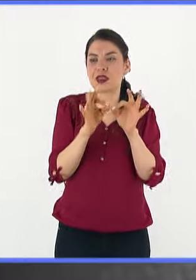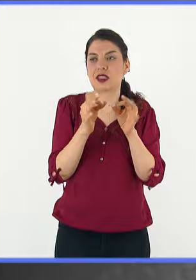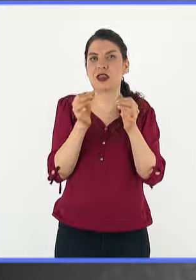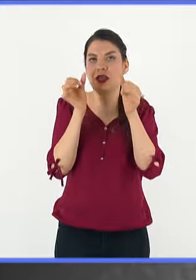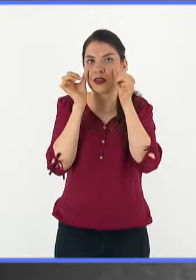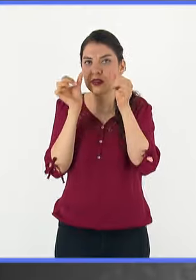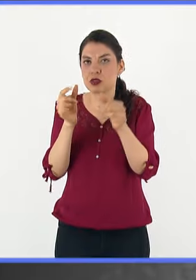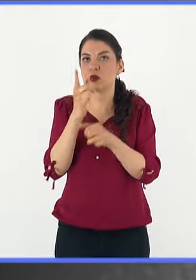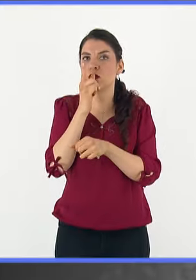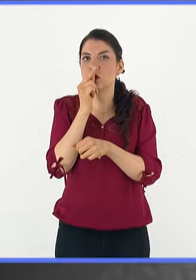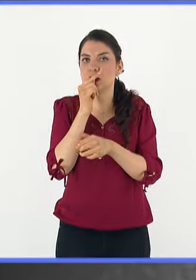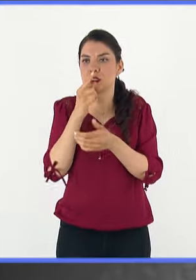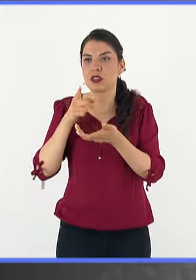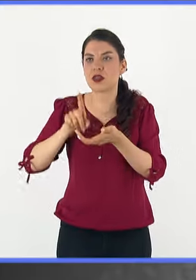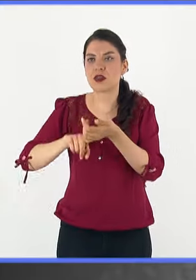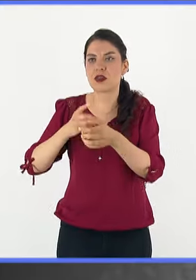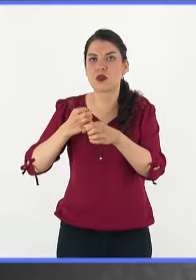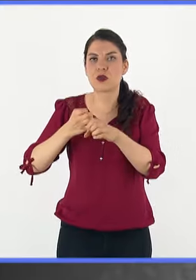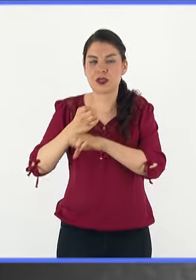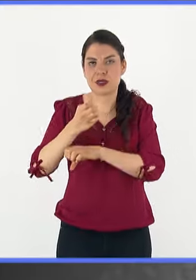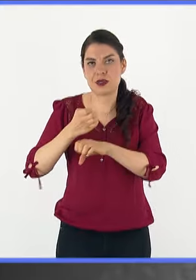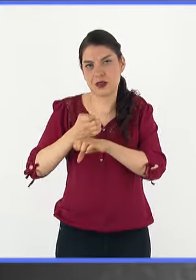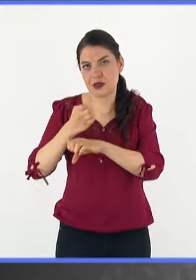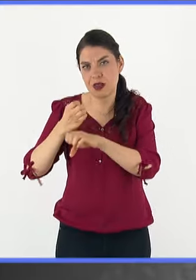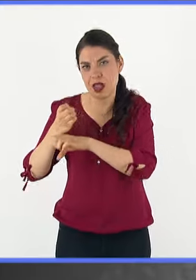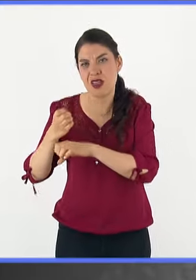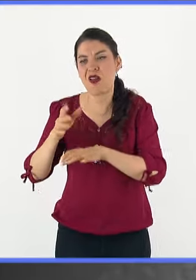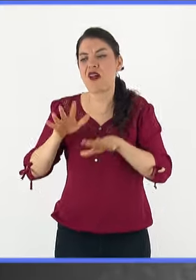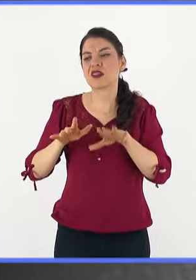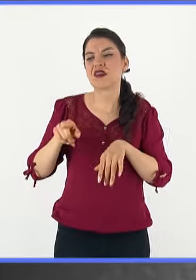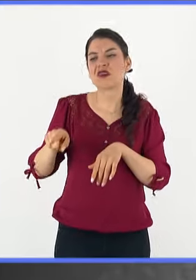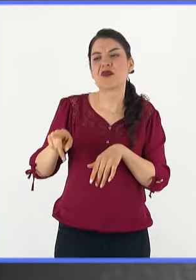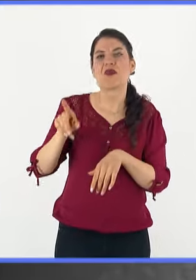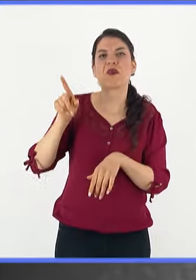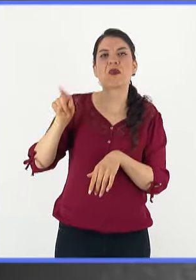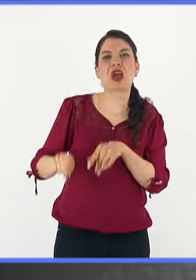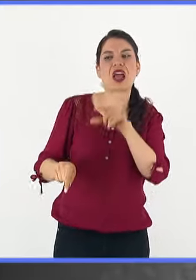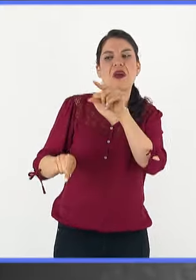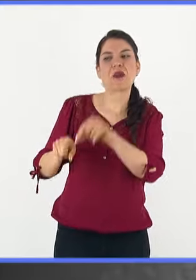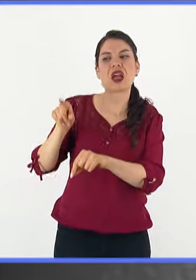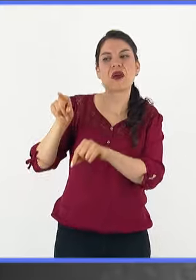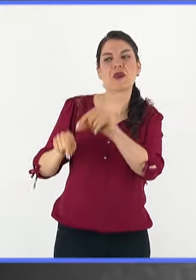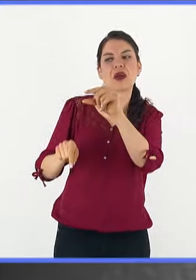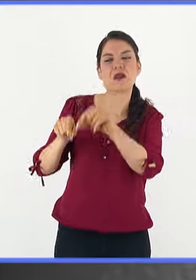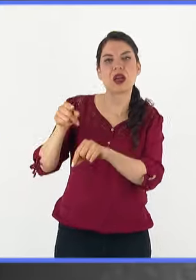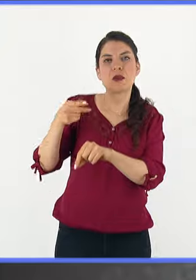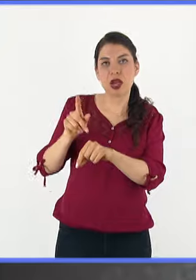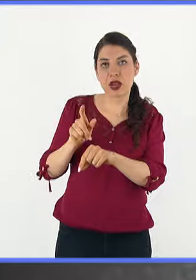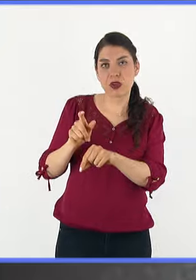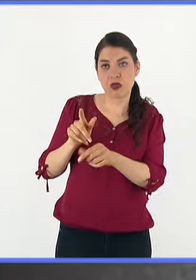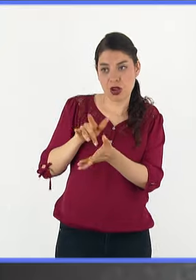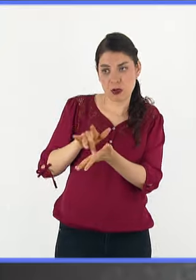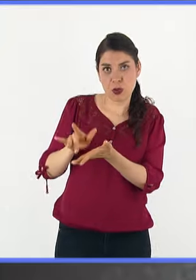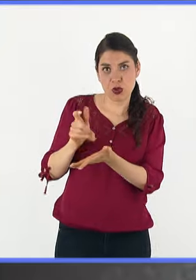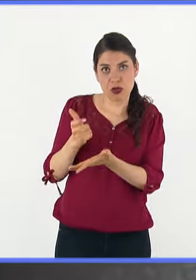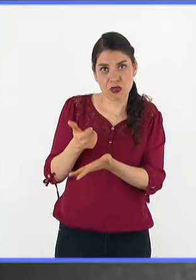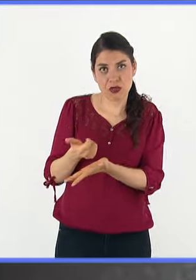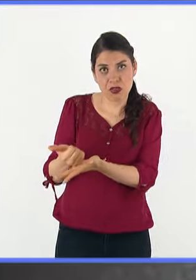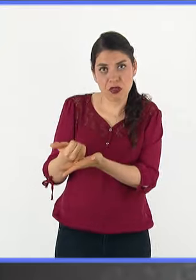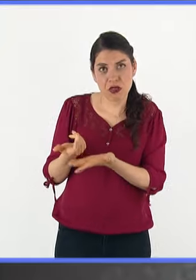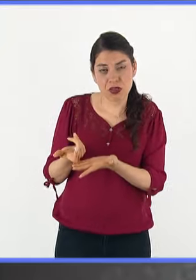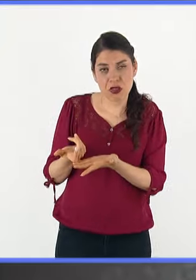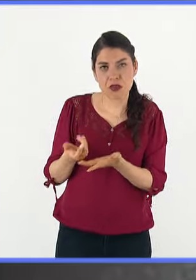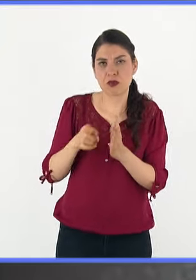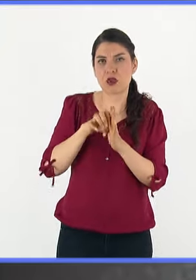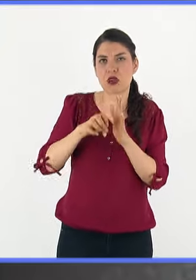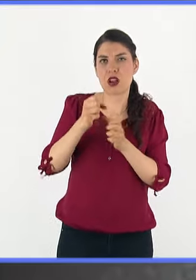policías municipales estatales que siempre las menosprecian se habla muy mal de ellas pero qué tanto se invierte en ellas también no el año pasado